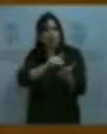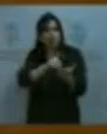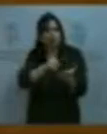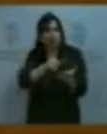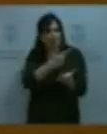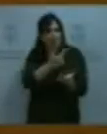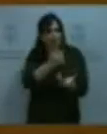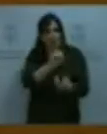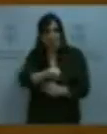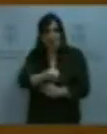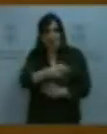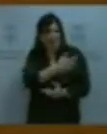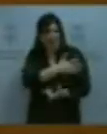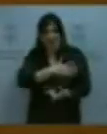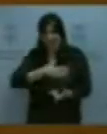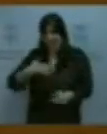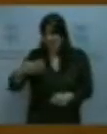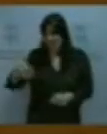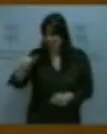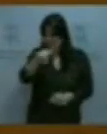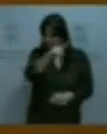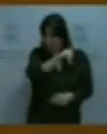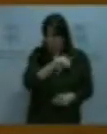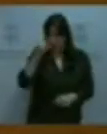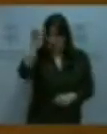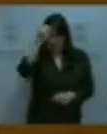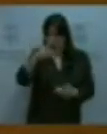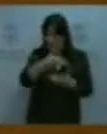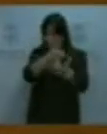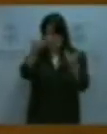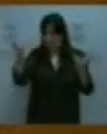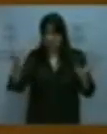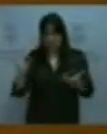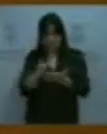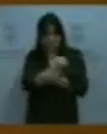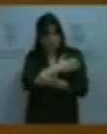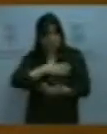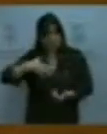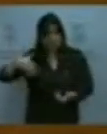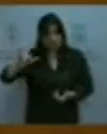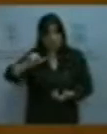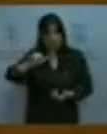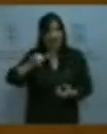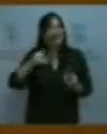la opinión pública de los asturianos. Intentan manipular